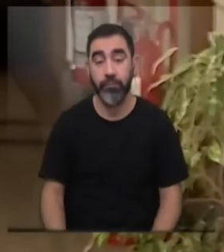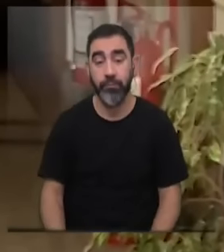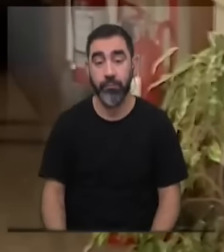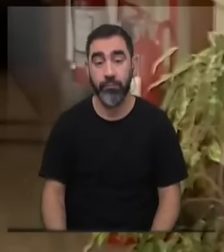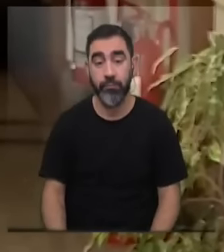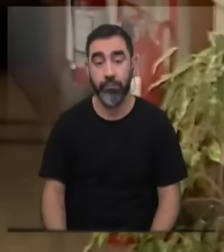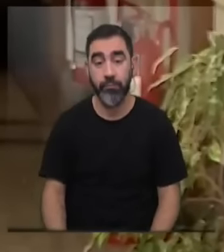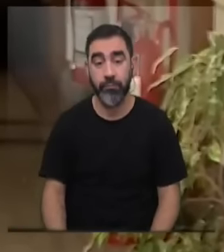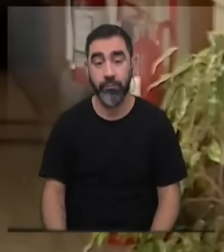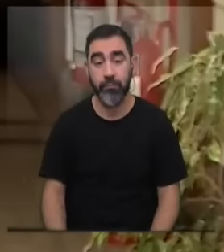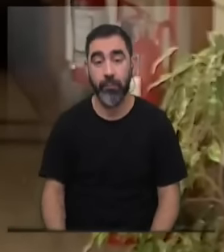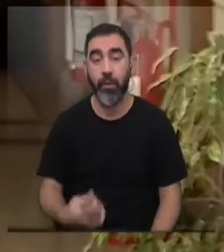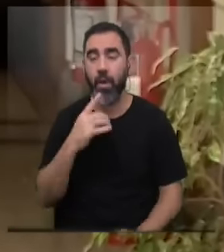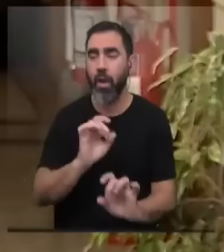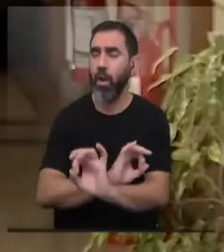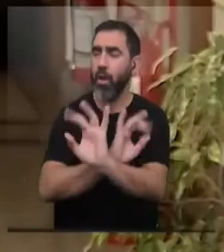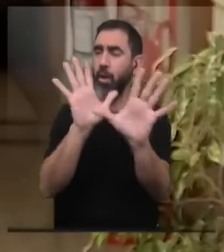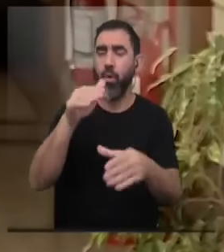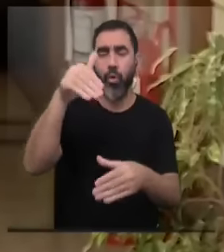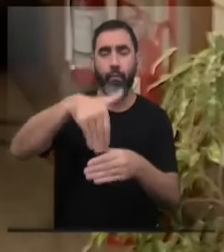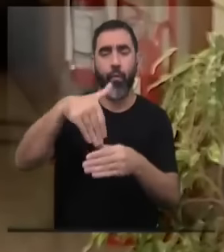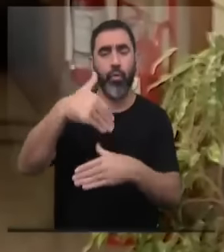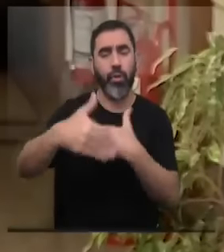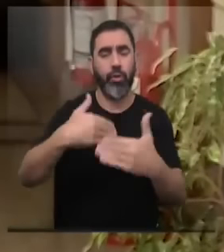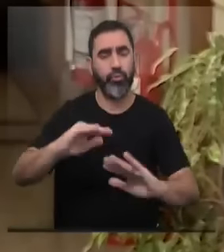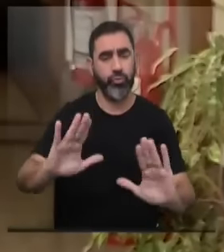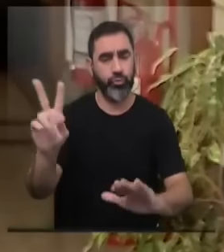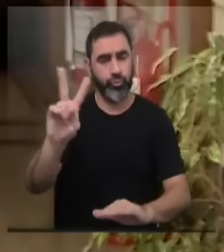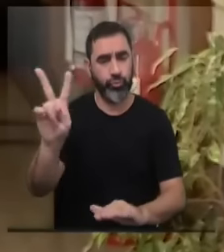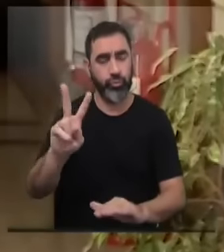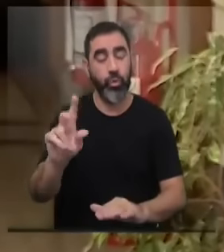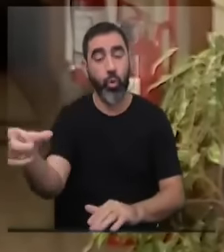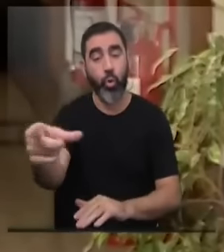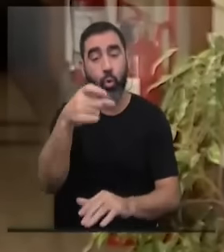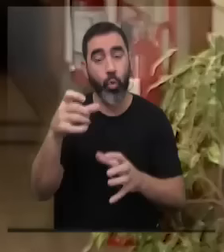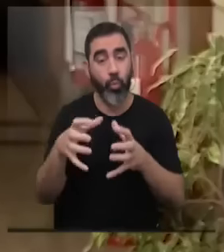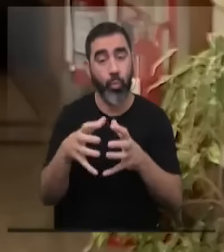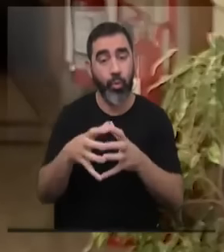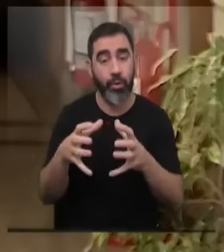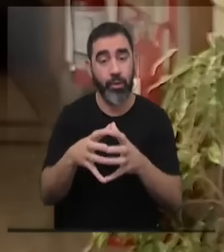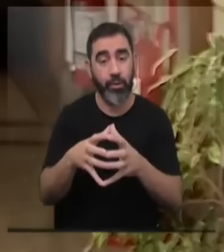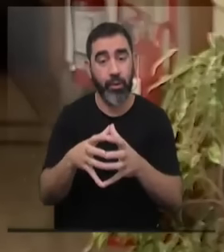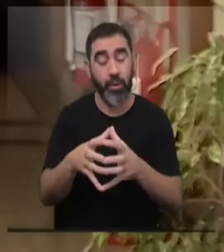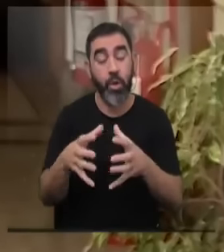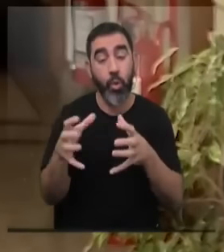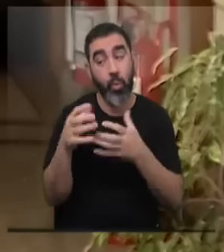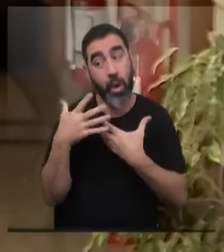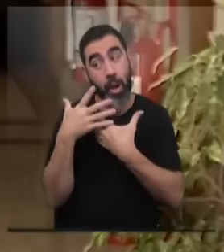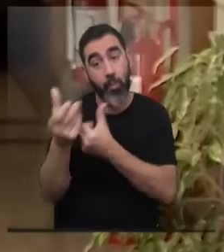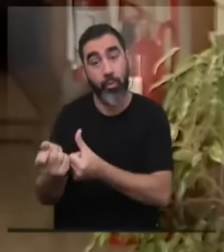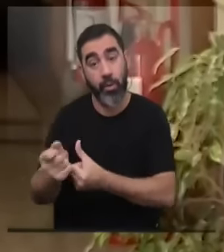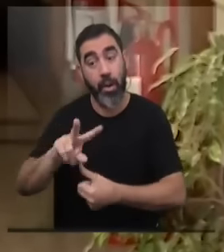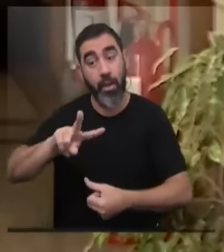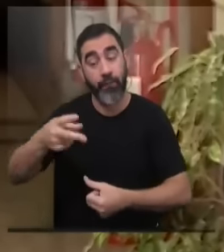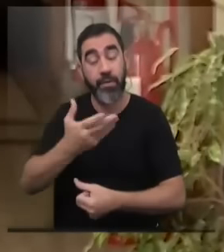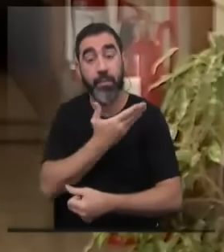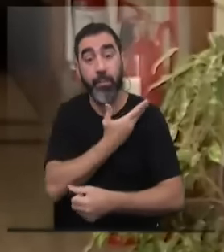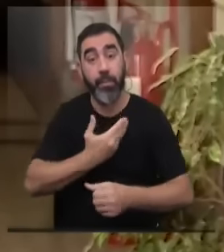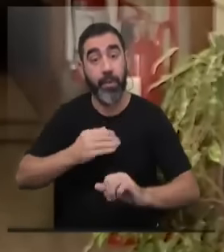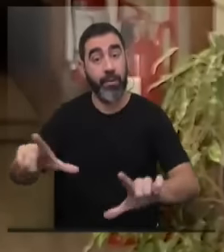amplio han hablado de la transparencia del proceso el partido comunista de Uruguay es decir el partido que respalda a la candidata